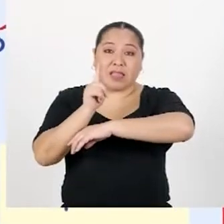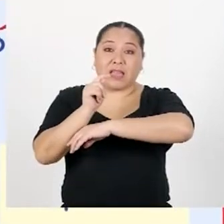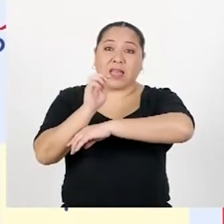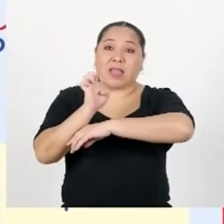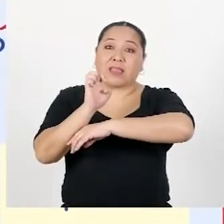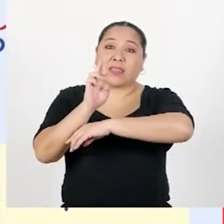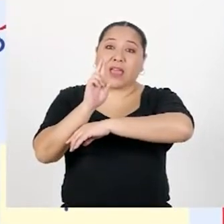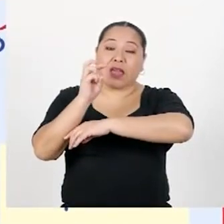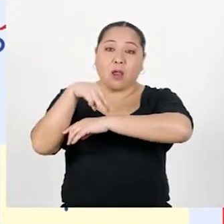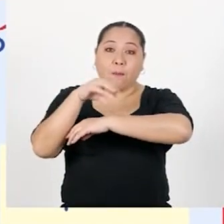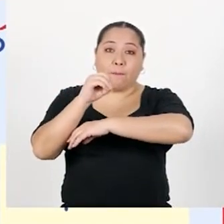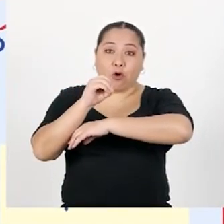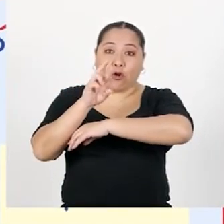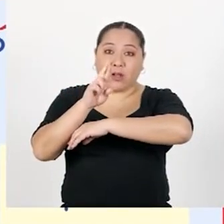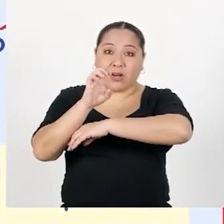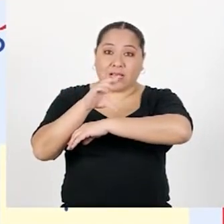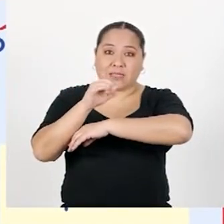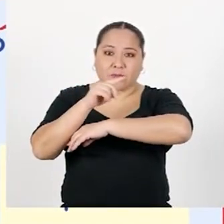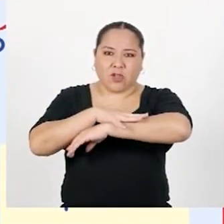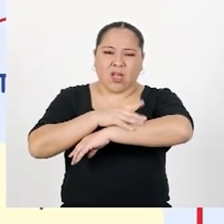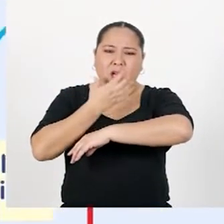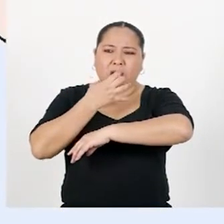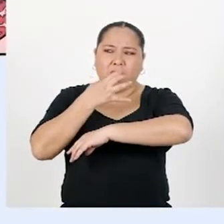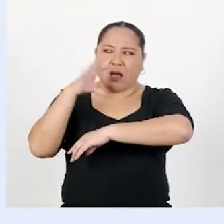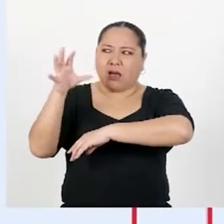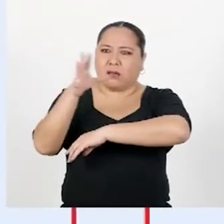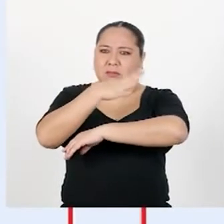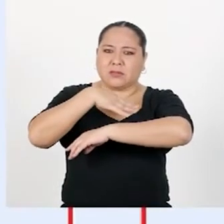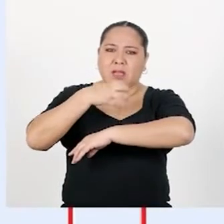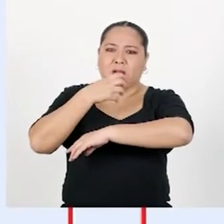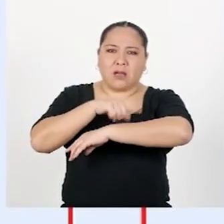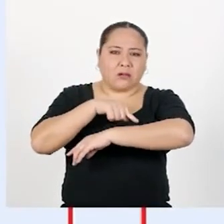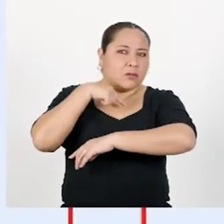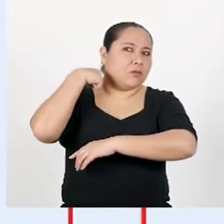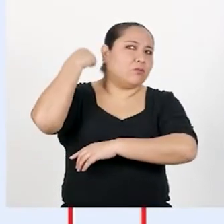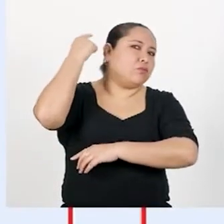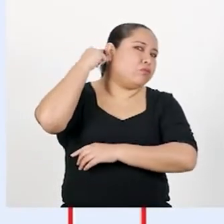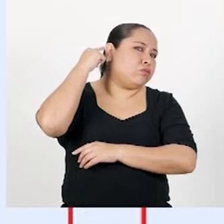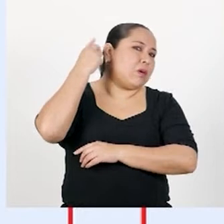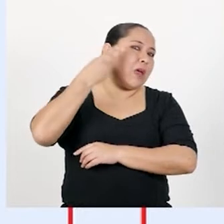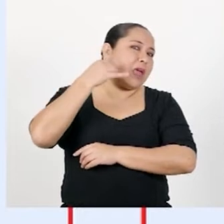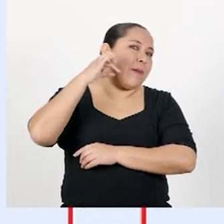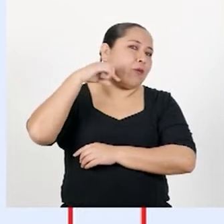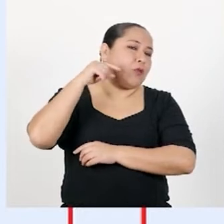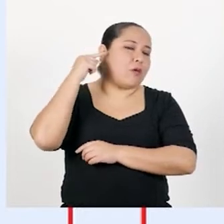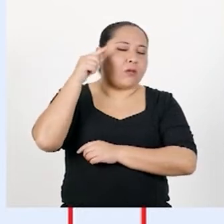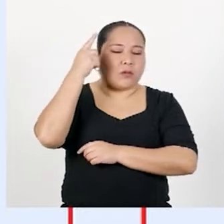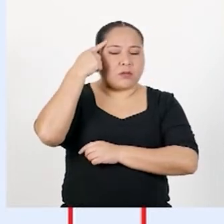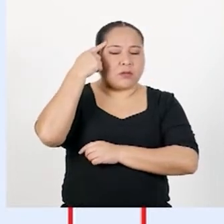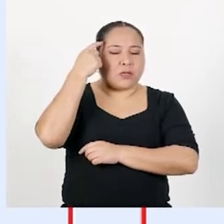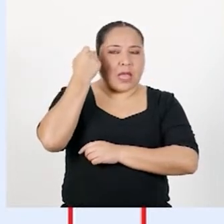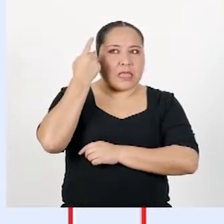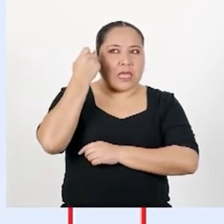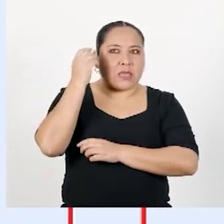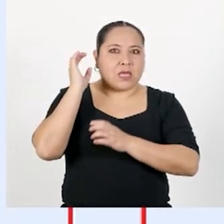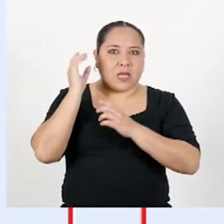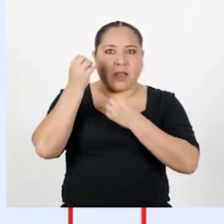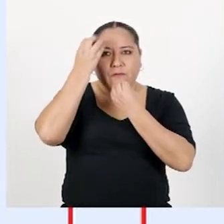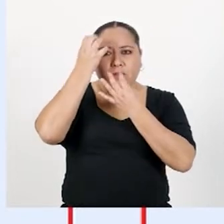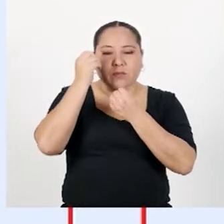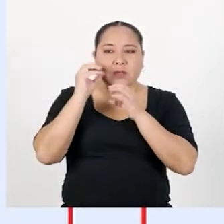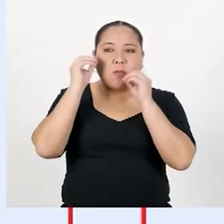llamados termorreceptores, envían el mensaje al hipotálamo, donde se procesa la información y